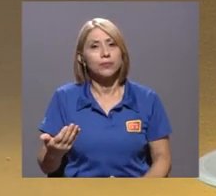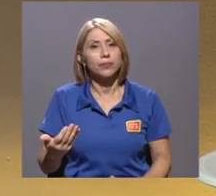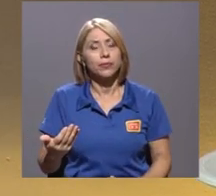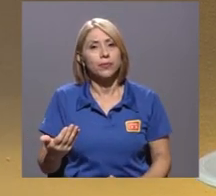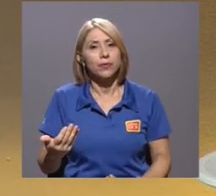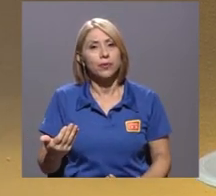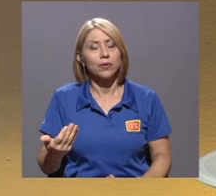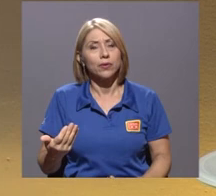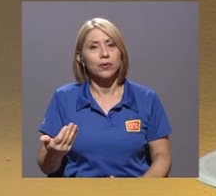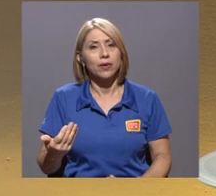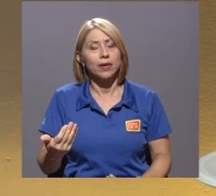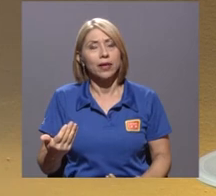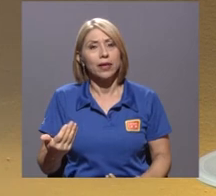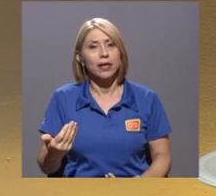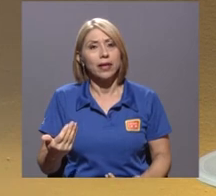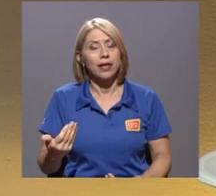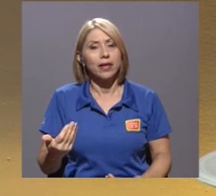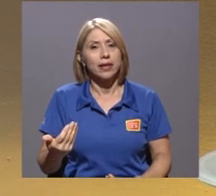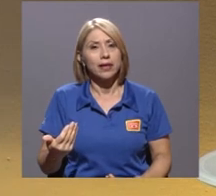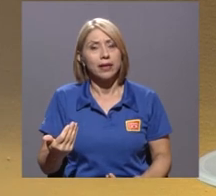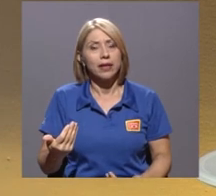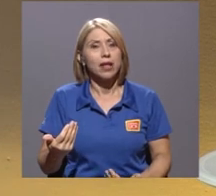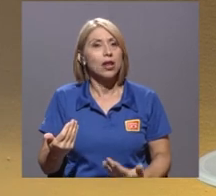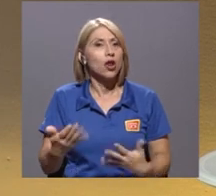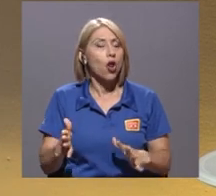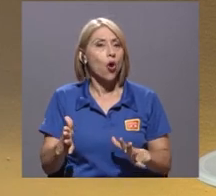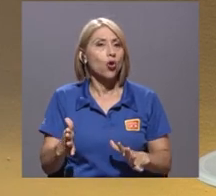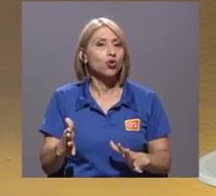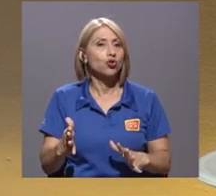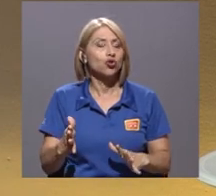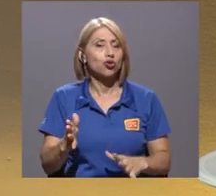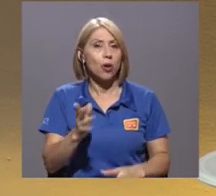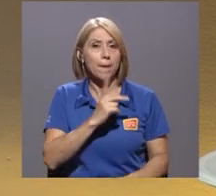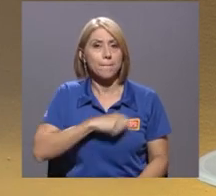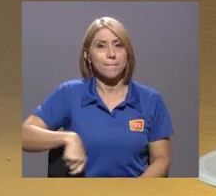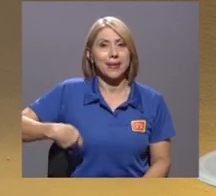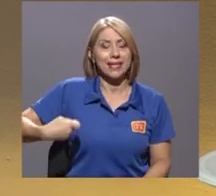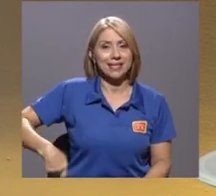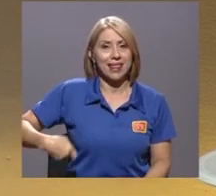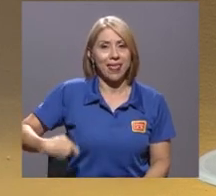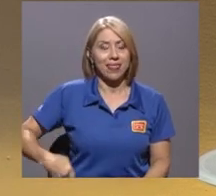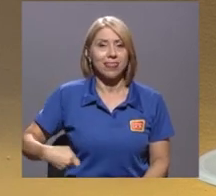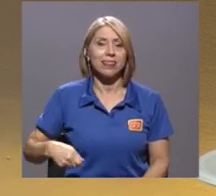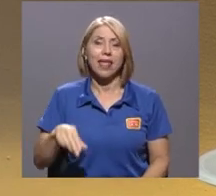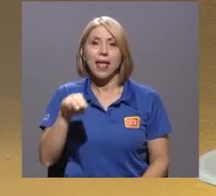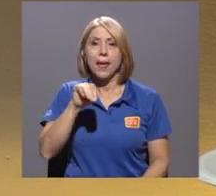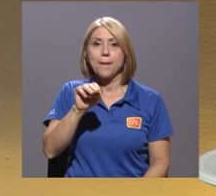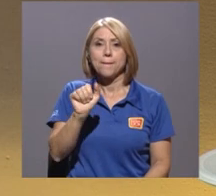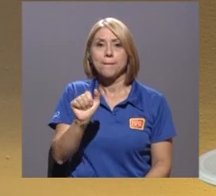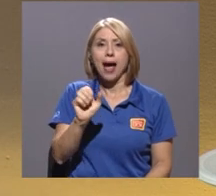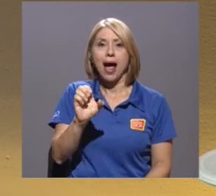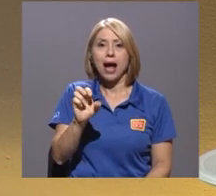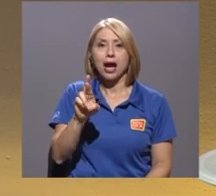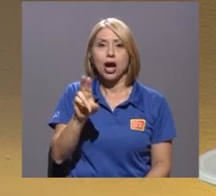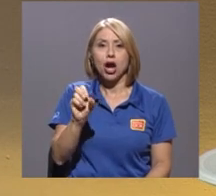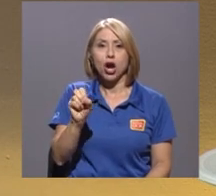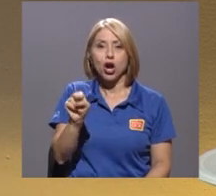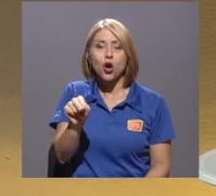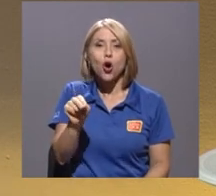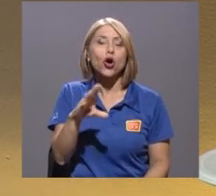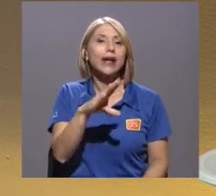cuándo los presidentes o el presidente macro y la